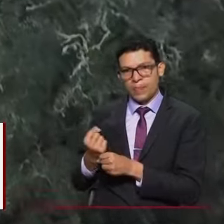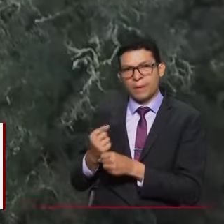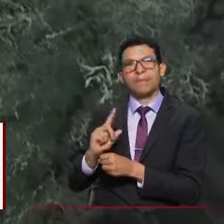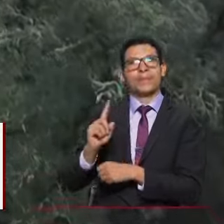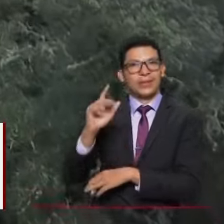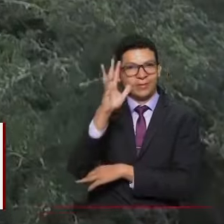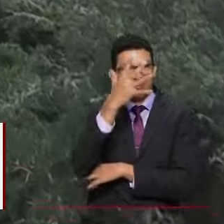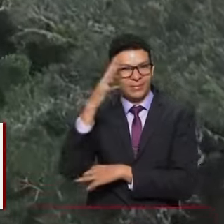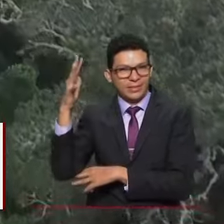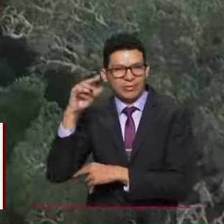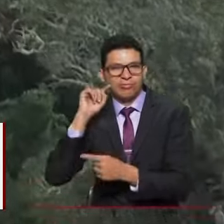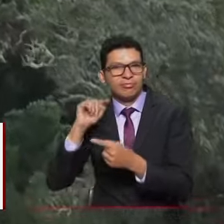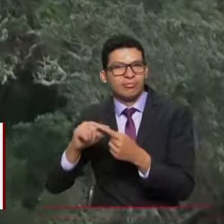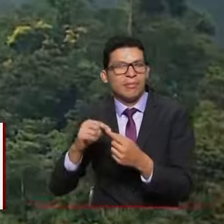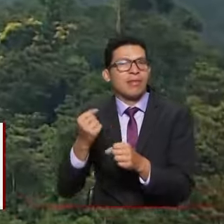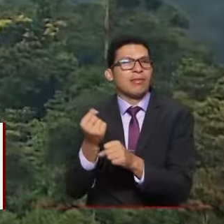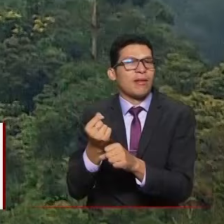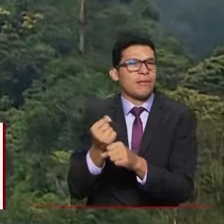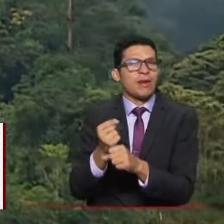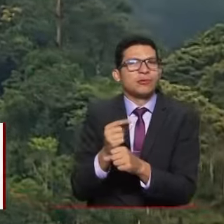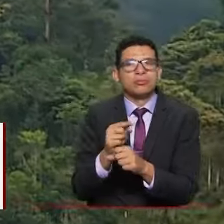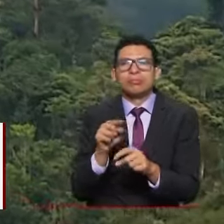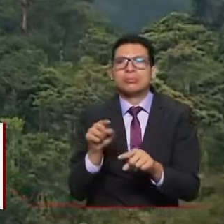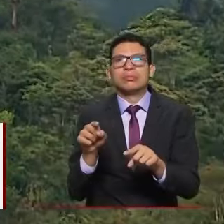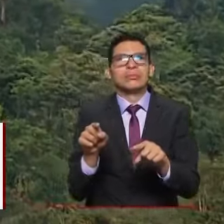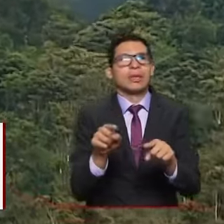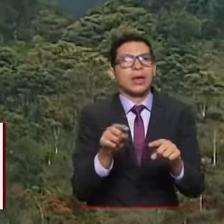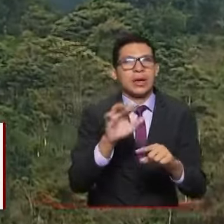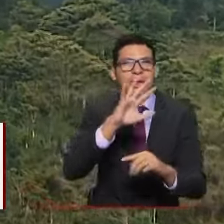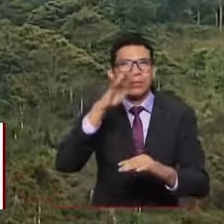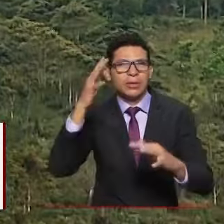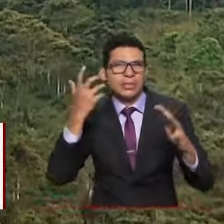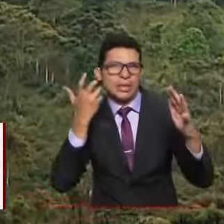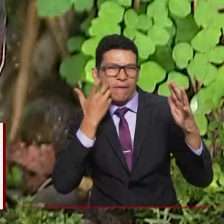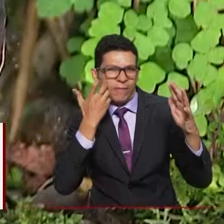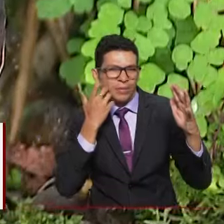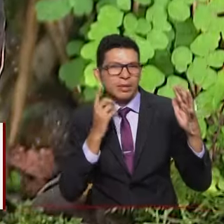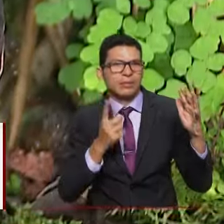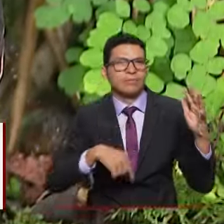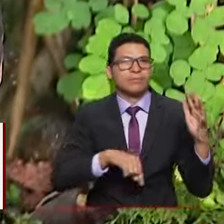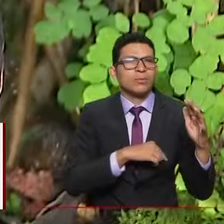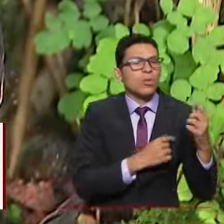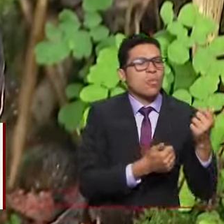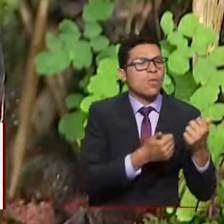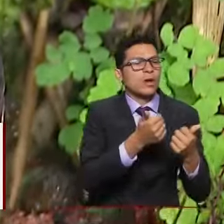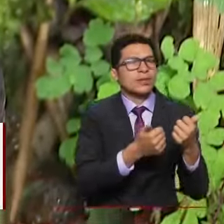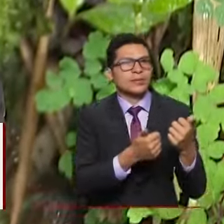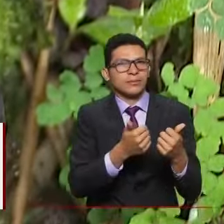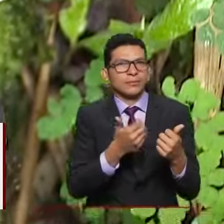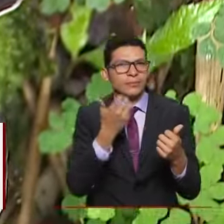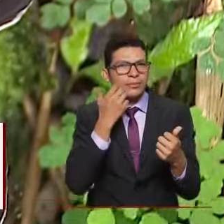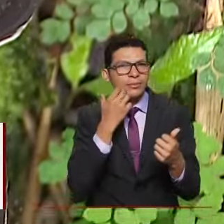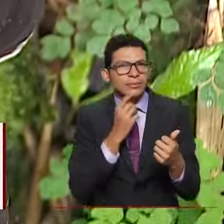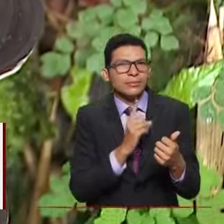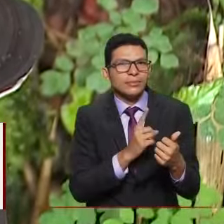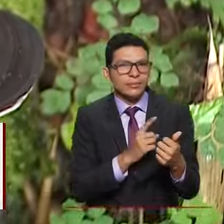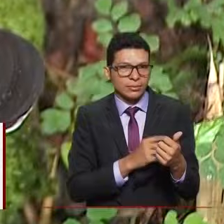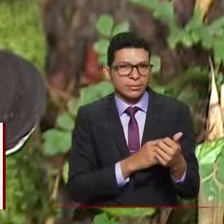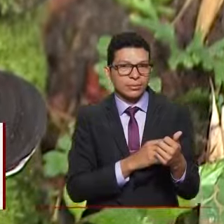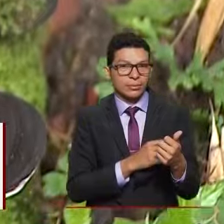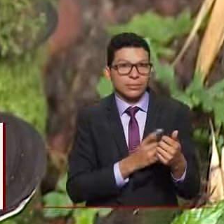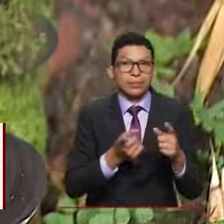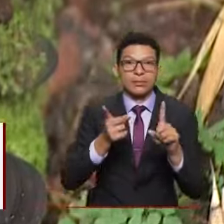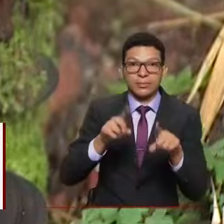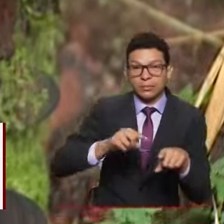que está dedicada solamente a identificar cuáles son esos árboles que son enfermos y qué árboles, digamos, tienen algún tipo de enfermedad, pero